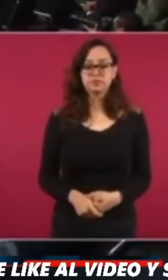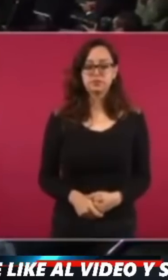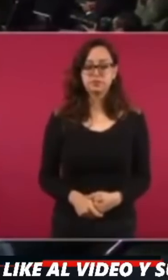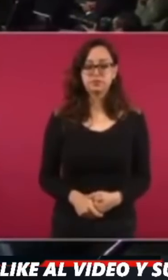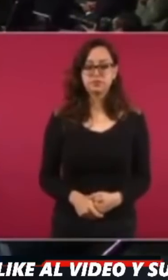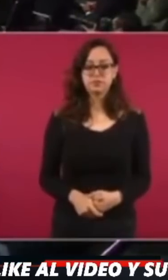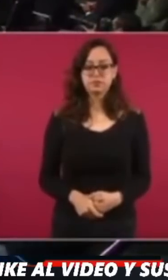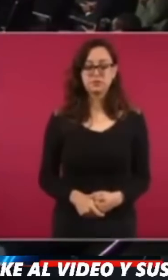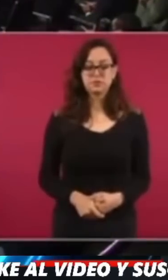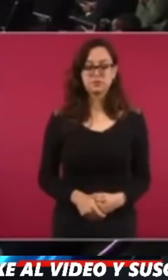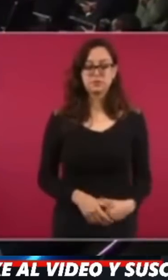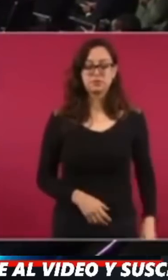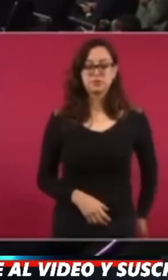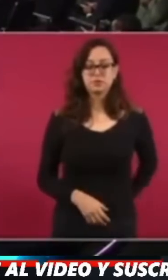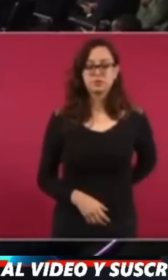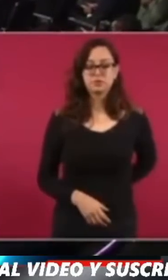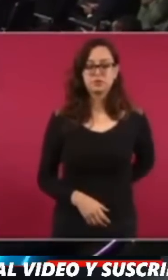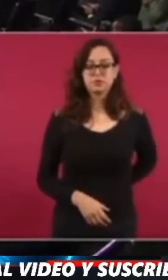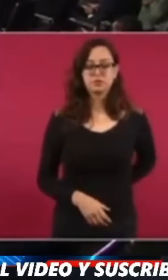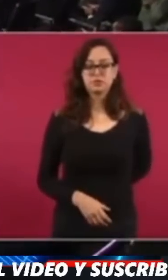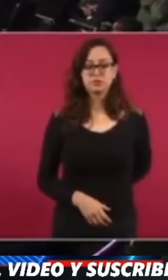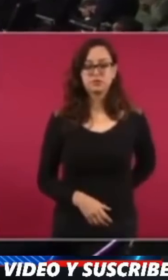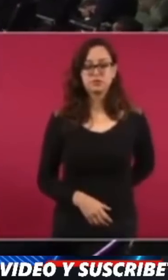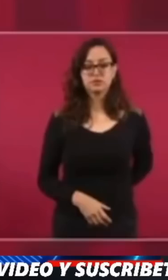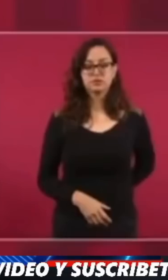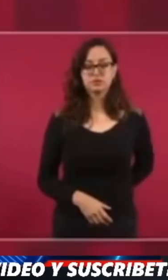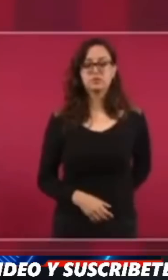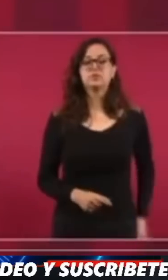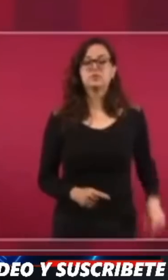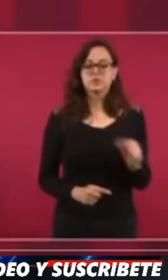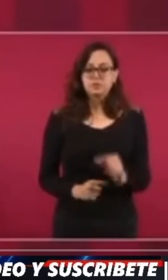Ah ya no pues vamos poco a poco no